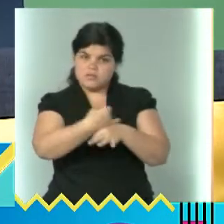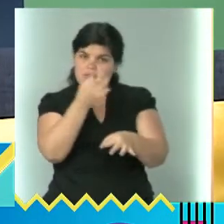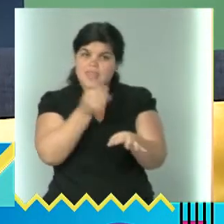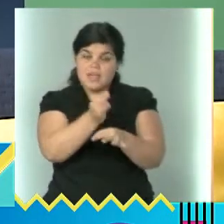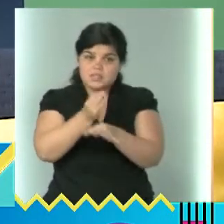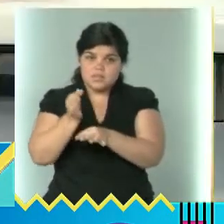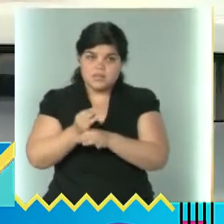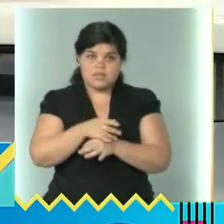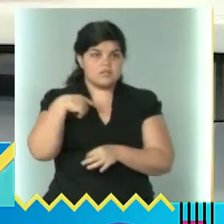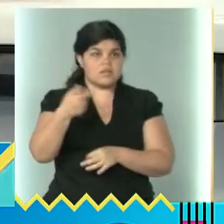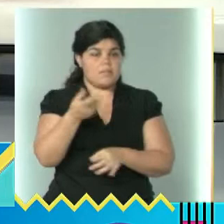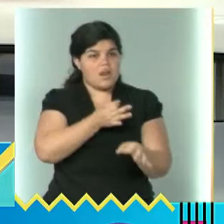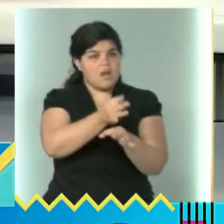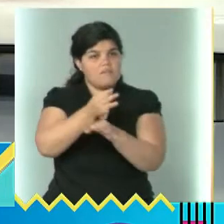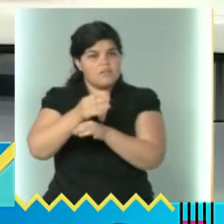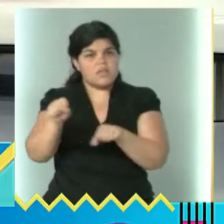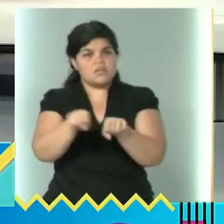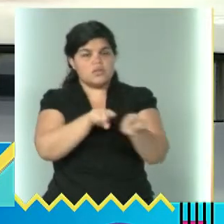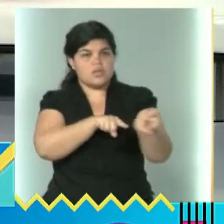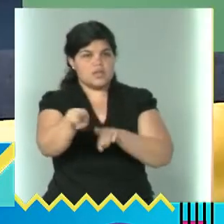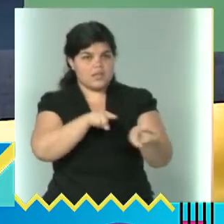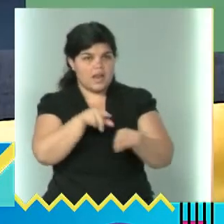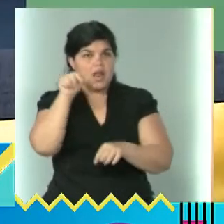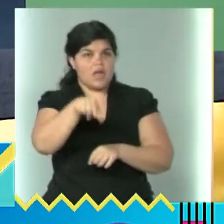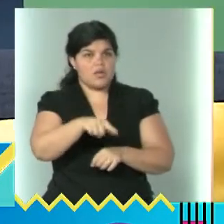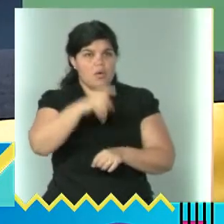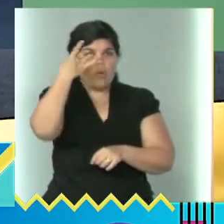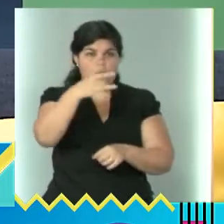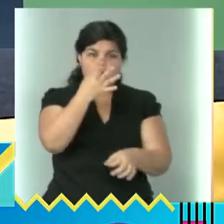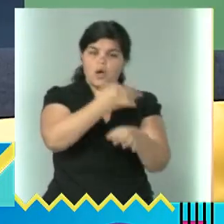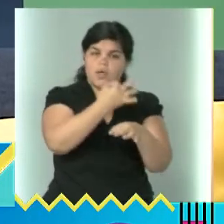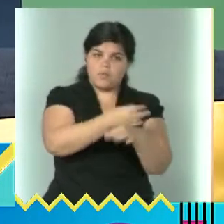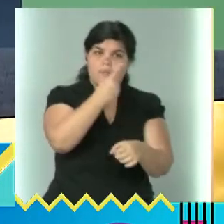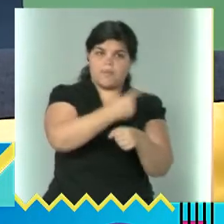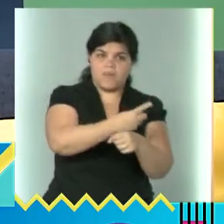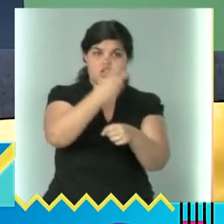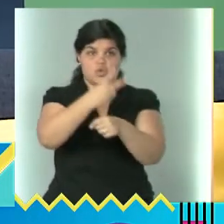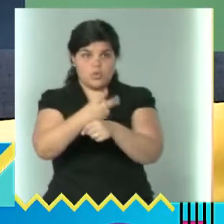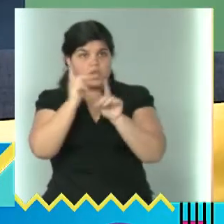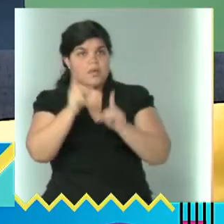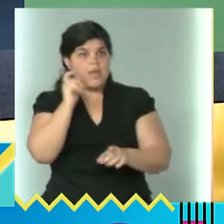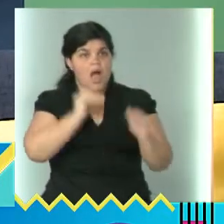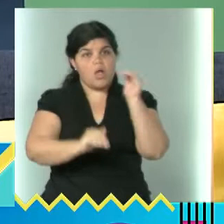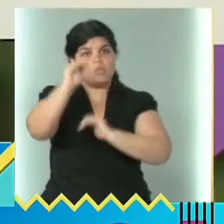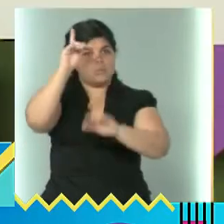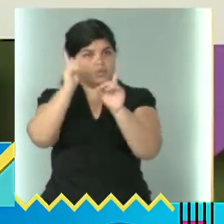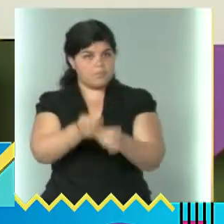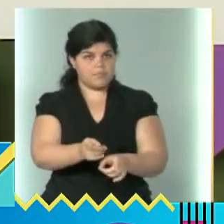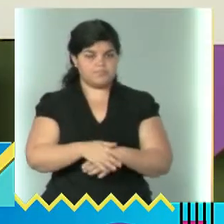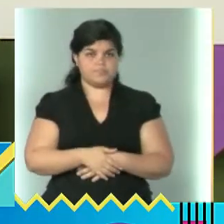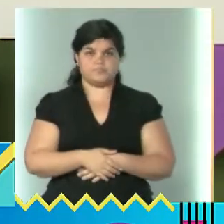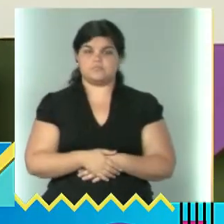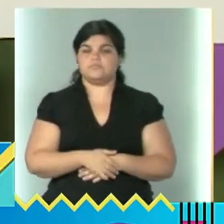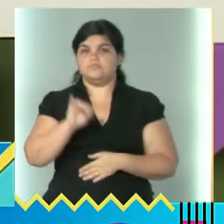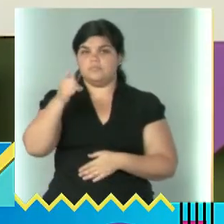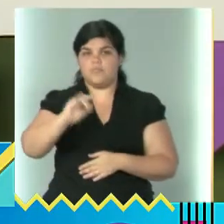muchos autores hablan de alfabetización digital y mediática, pero no pensemos solo a nivel primario y secundario, sino también para todos, para los adultos también. Bien, lo dejamos